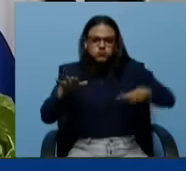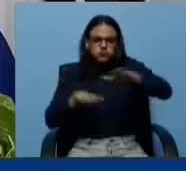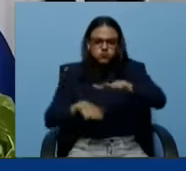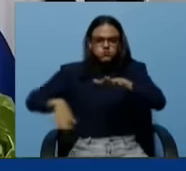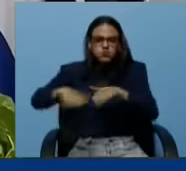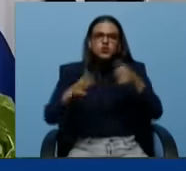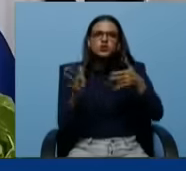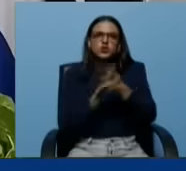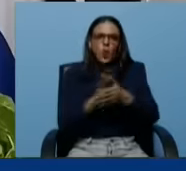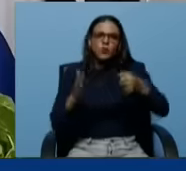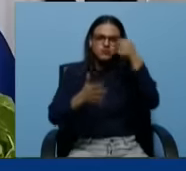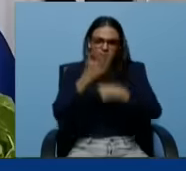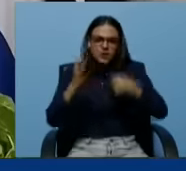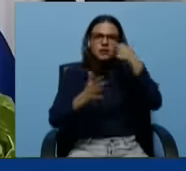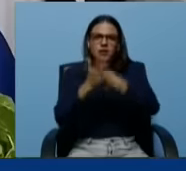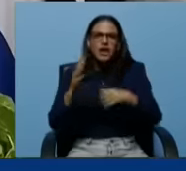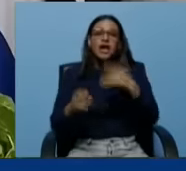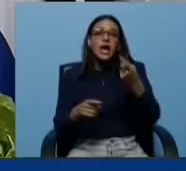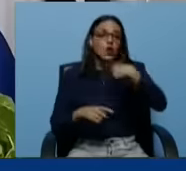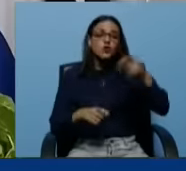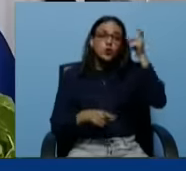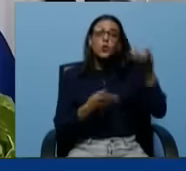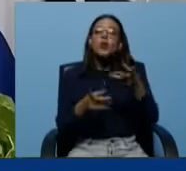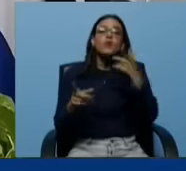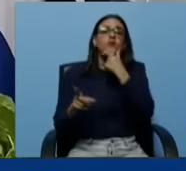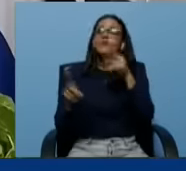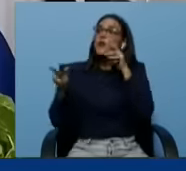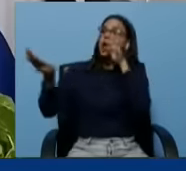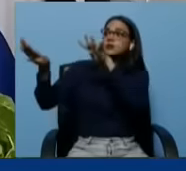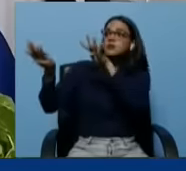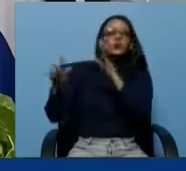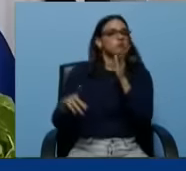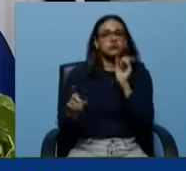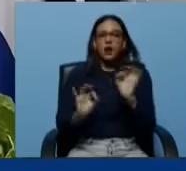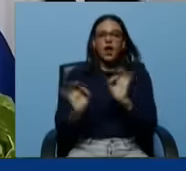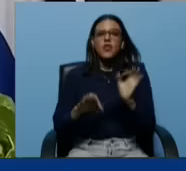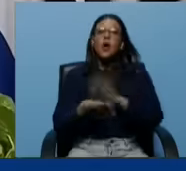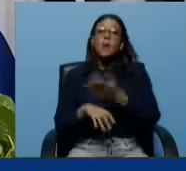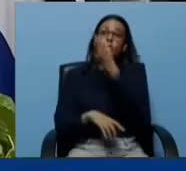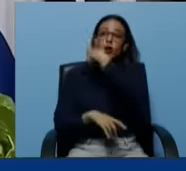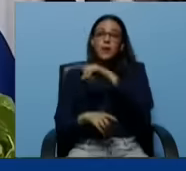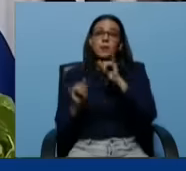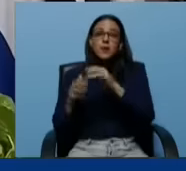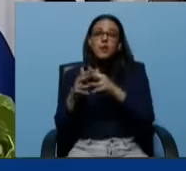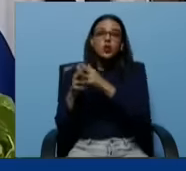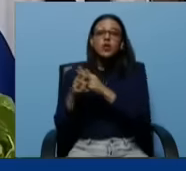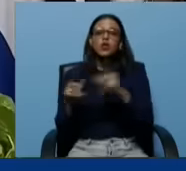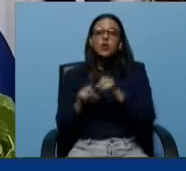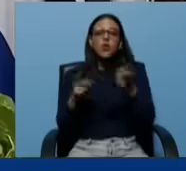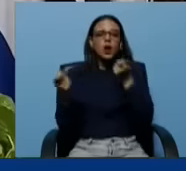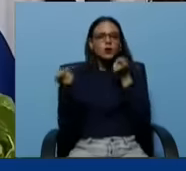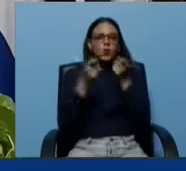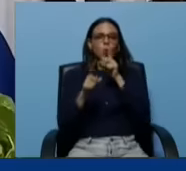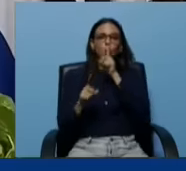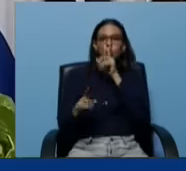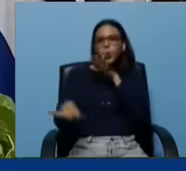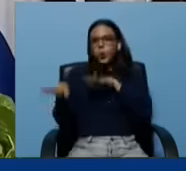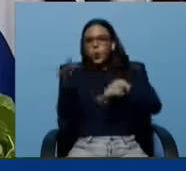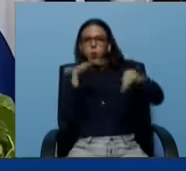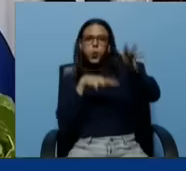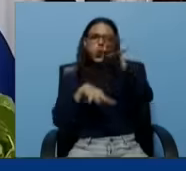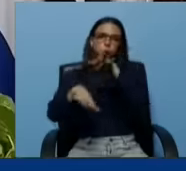este enemigo que el pueblo no está viendo. ¿Por qué? Porque los yanquis ya no estaban con sus